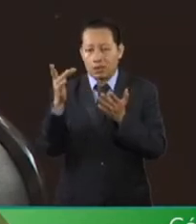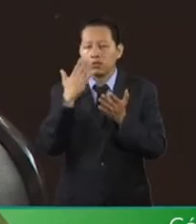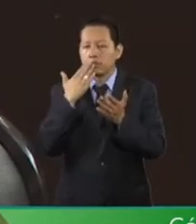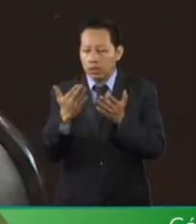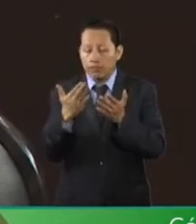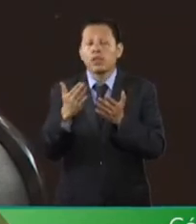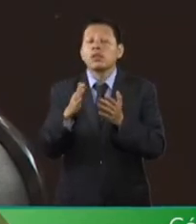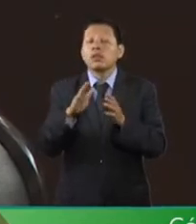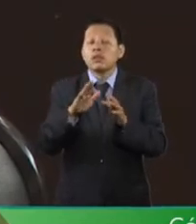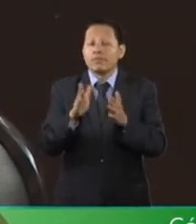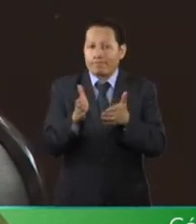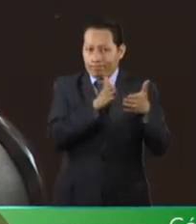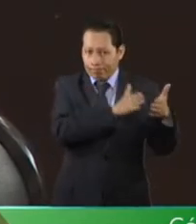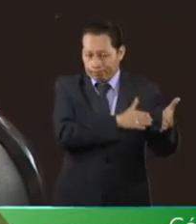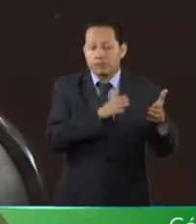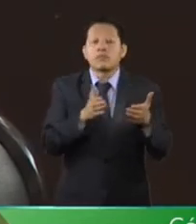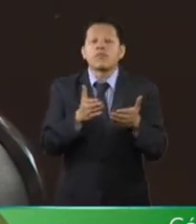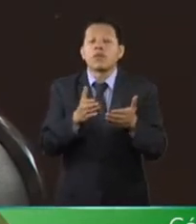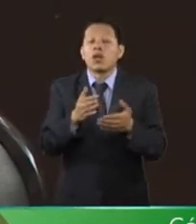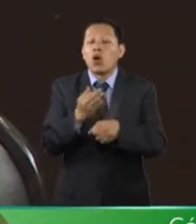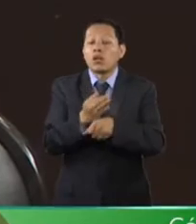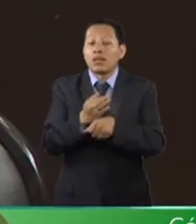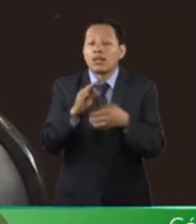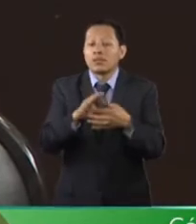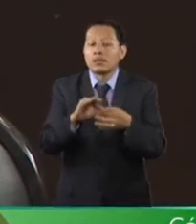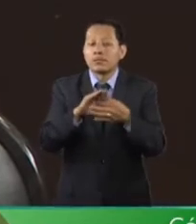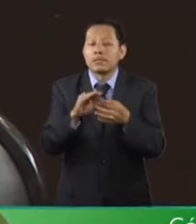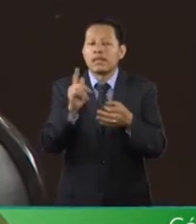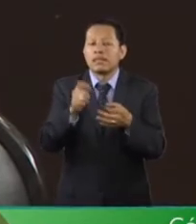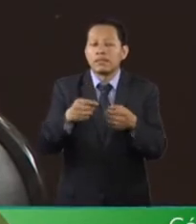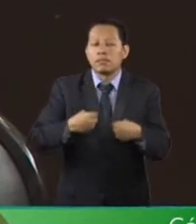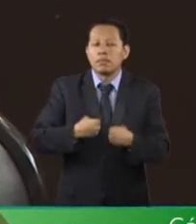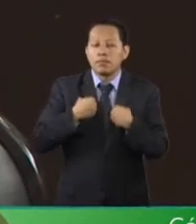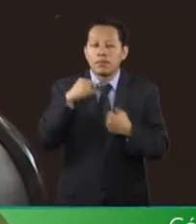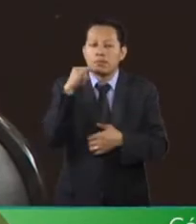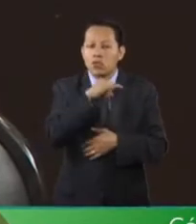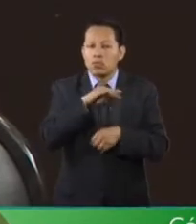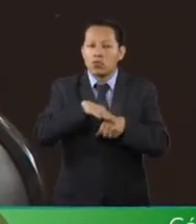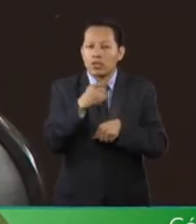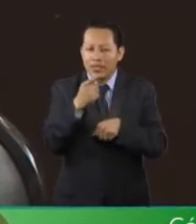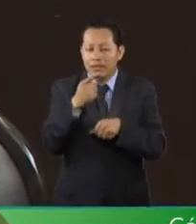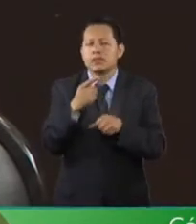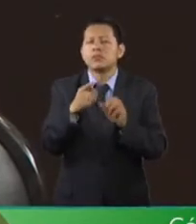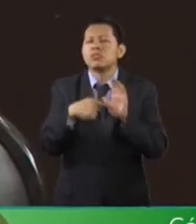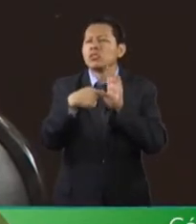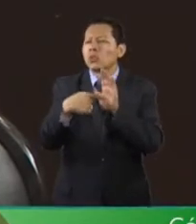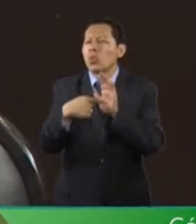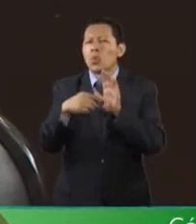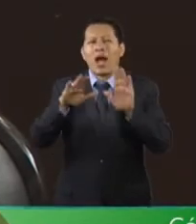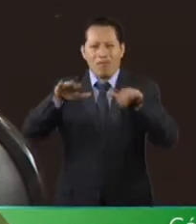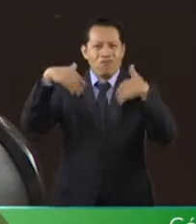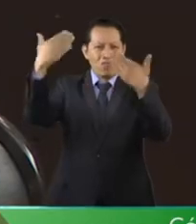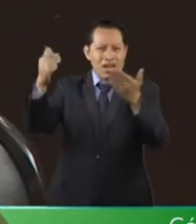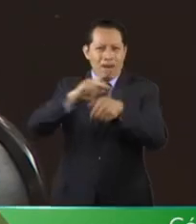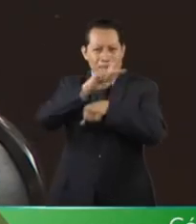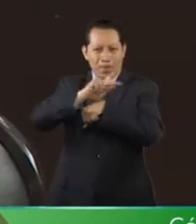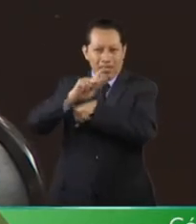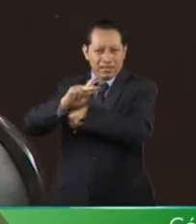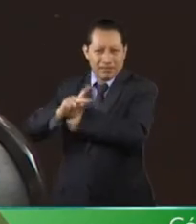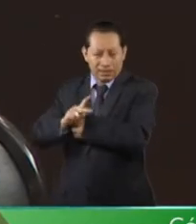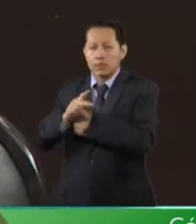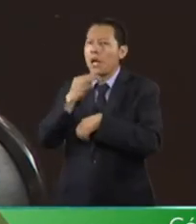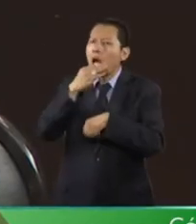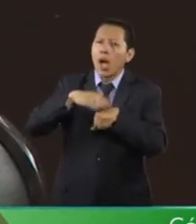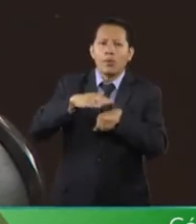una hipocresía donde hacia el exterior presumimos ser ricos a nivel cultural, en diversidad